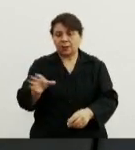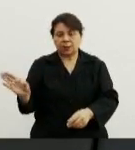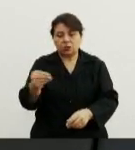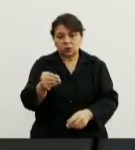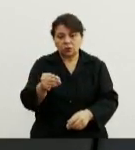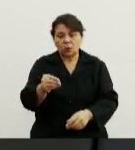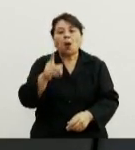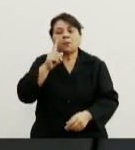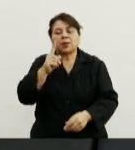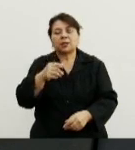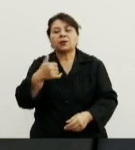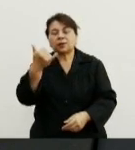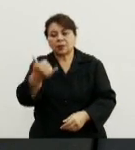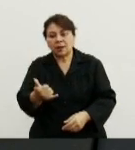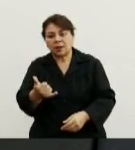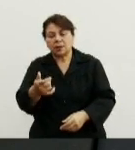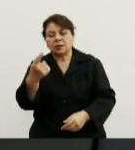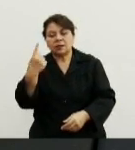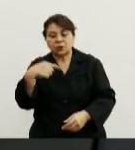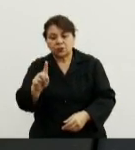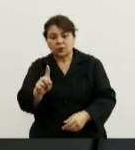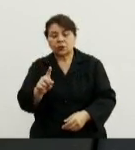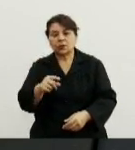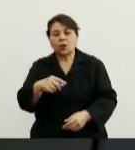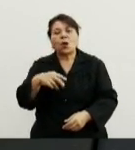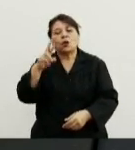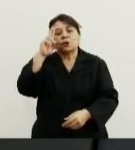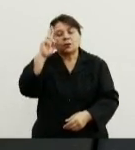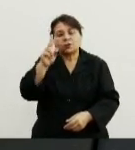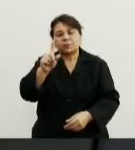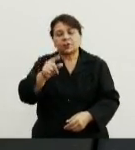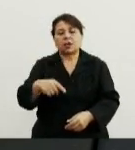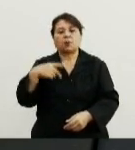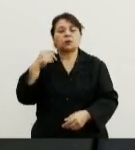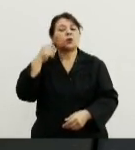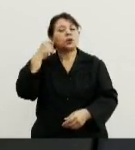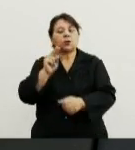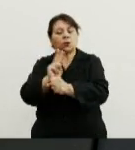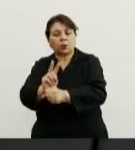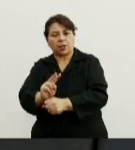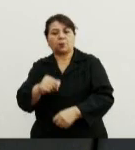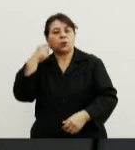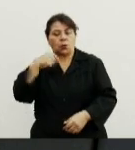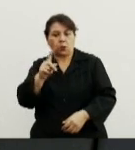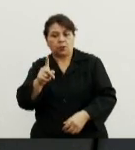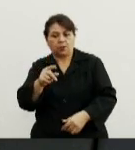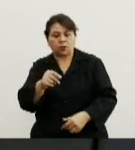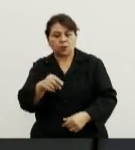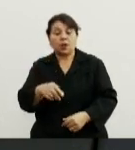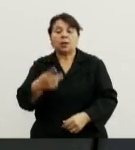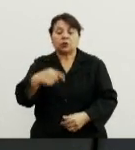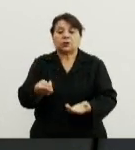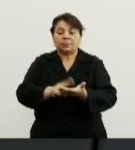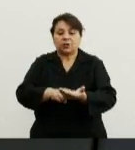responsables y si no somos también cuidadosos y también reiteró quien no tenga la obligación de salir